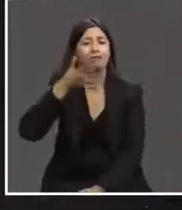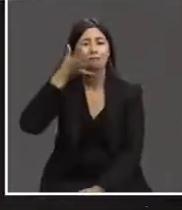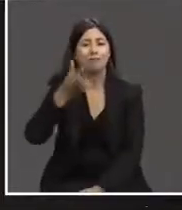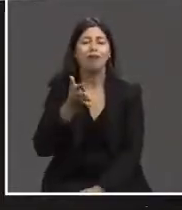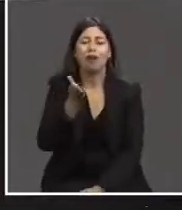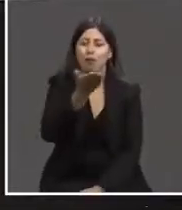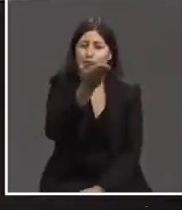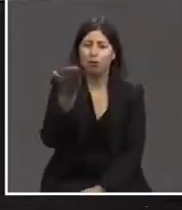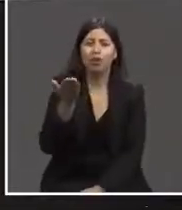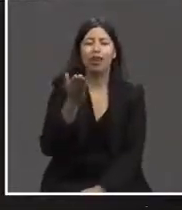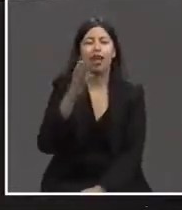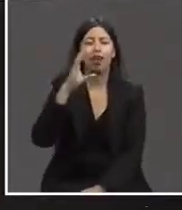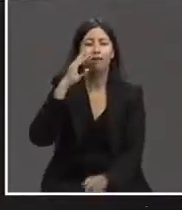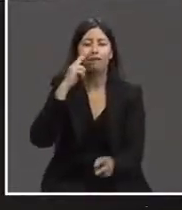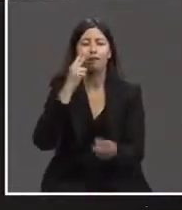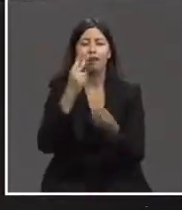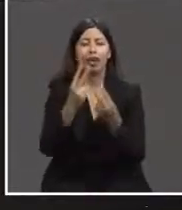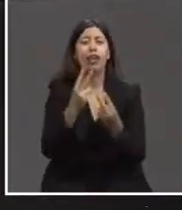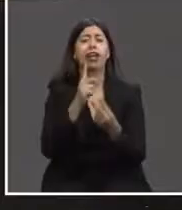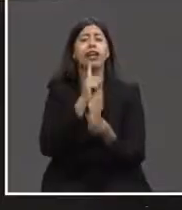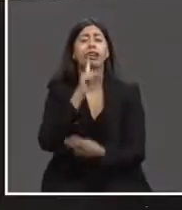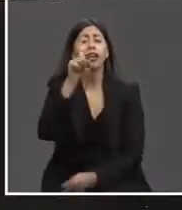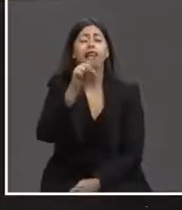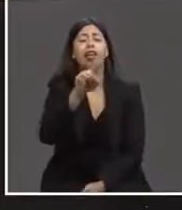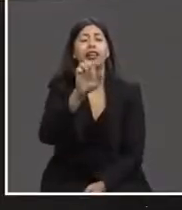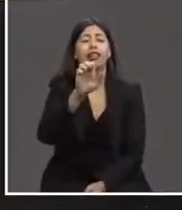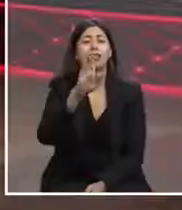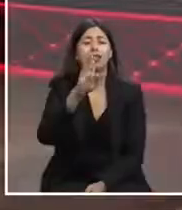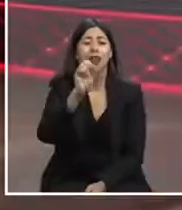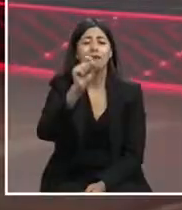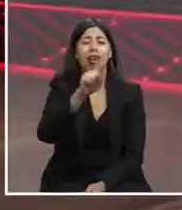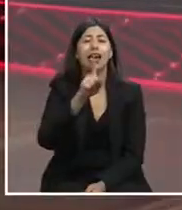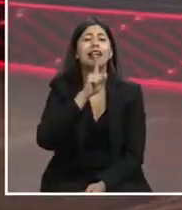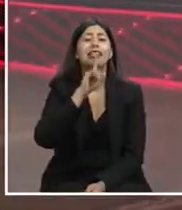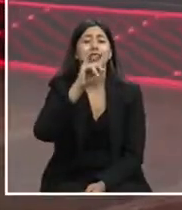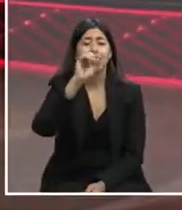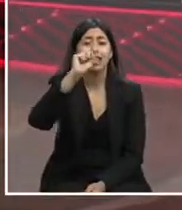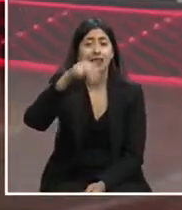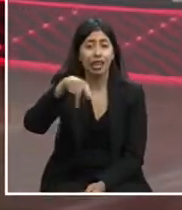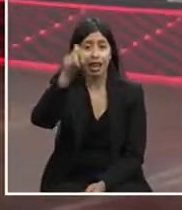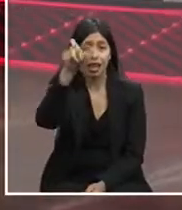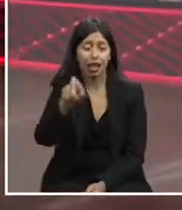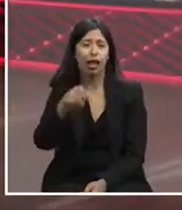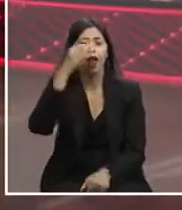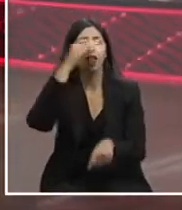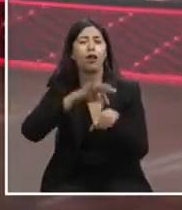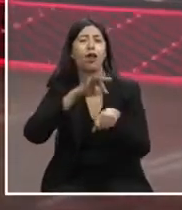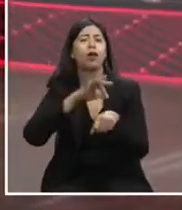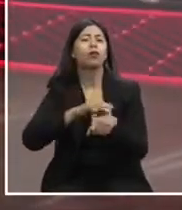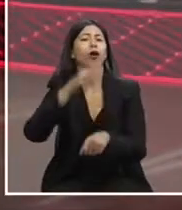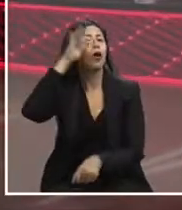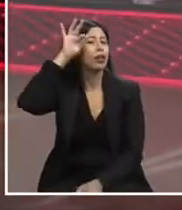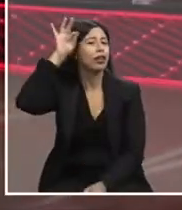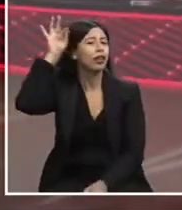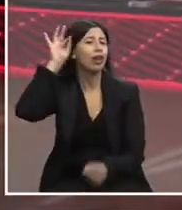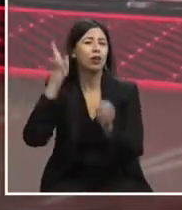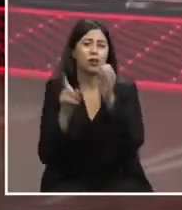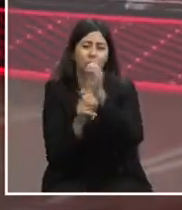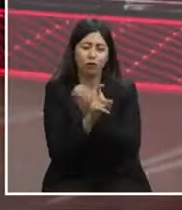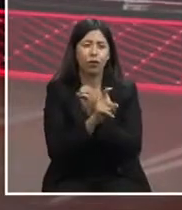esta tarde. Vamos a invitar a Sébastien Boller. Él es neurobiólogo, periodista,